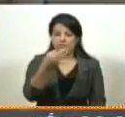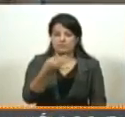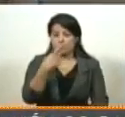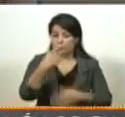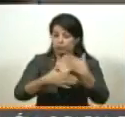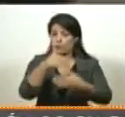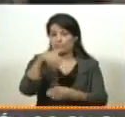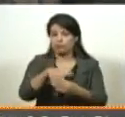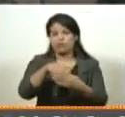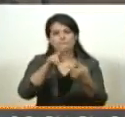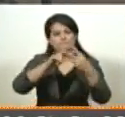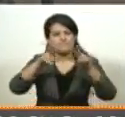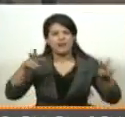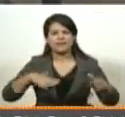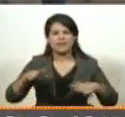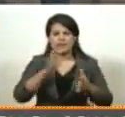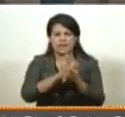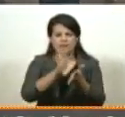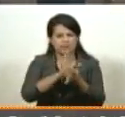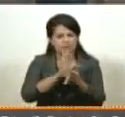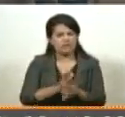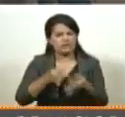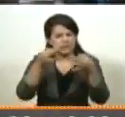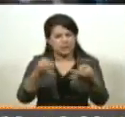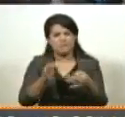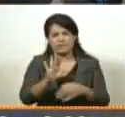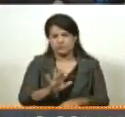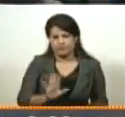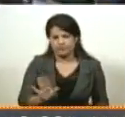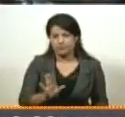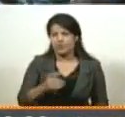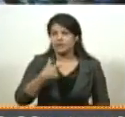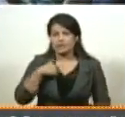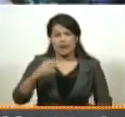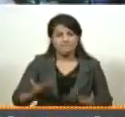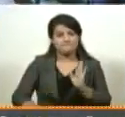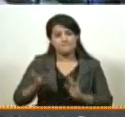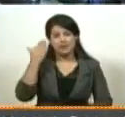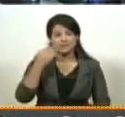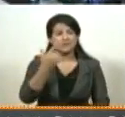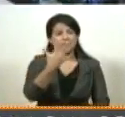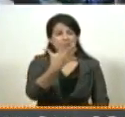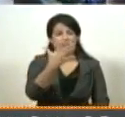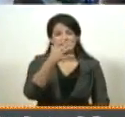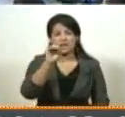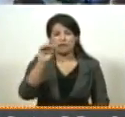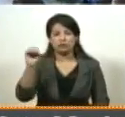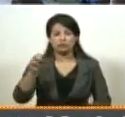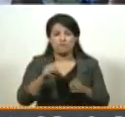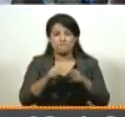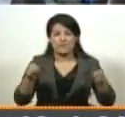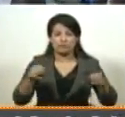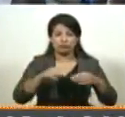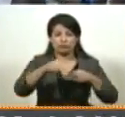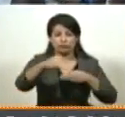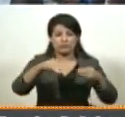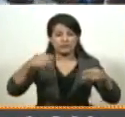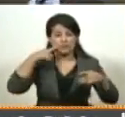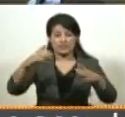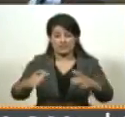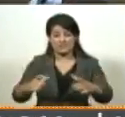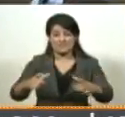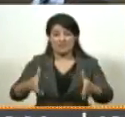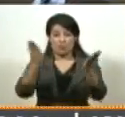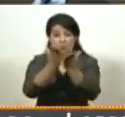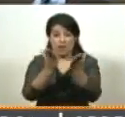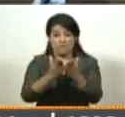electoral en paz, en tranquilidad, como siempre lo hemos hecho. Hemos aumentado a 500 metros la seguridad de los